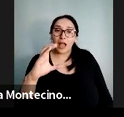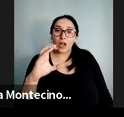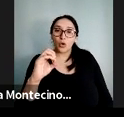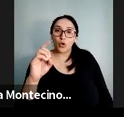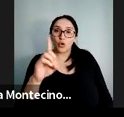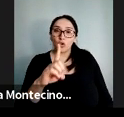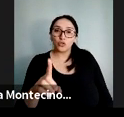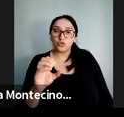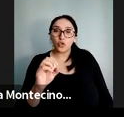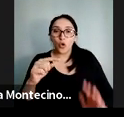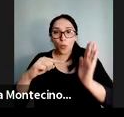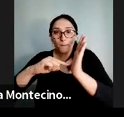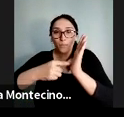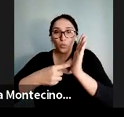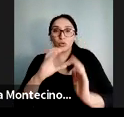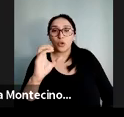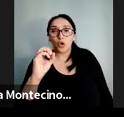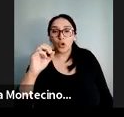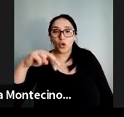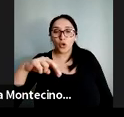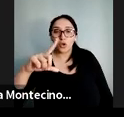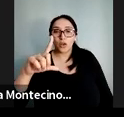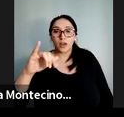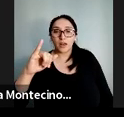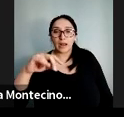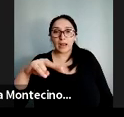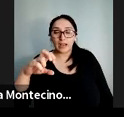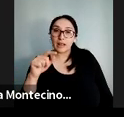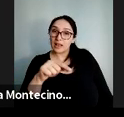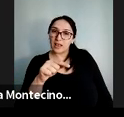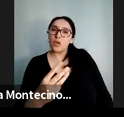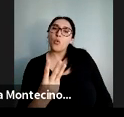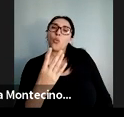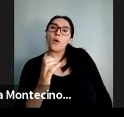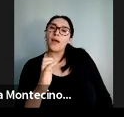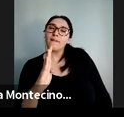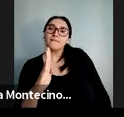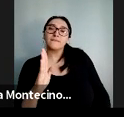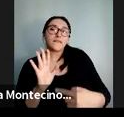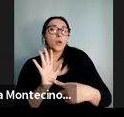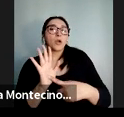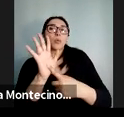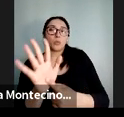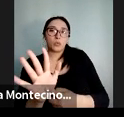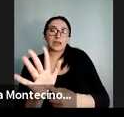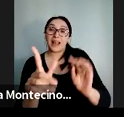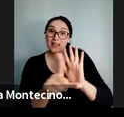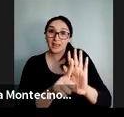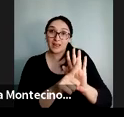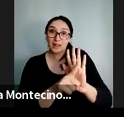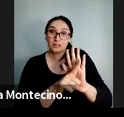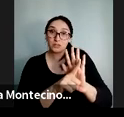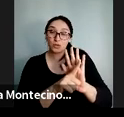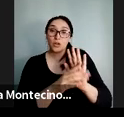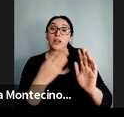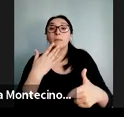acoso.online, también la voy a dejar aquí en el chat, que es una página web que muestra, por un lado, la legislación, las